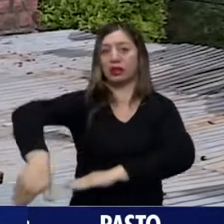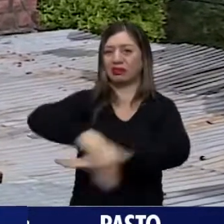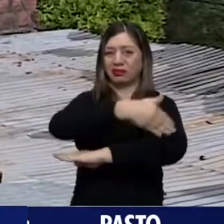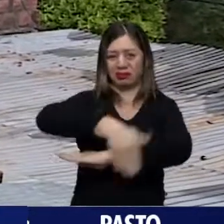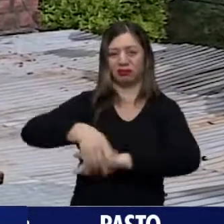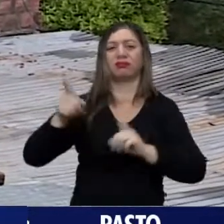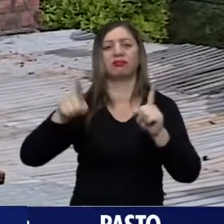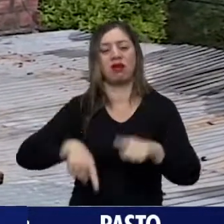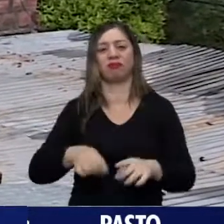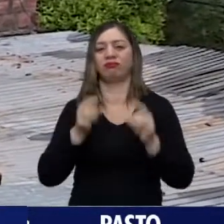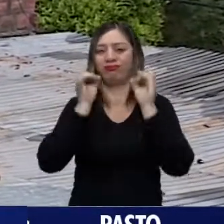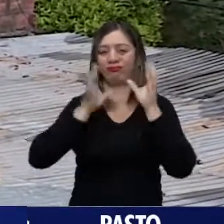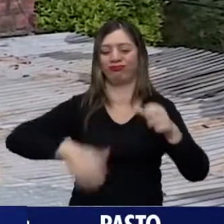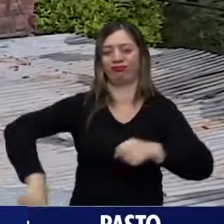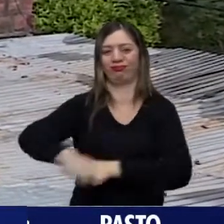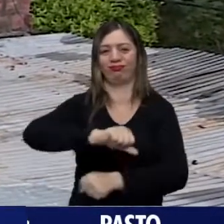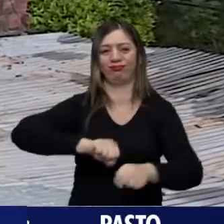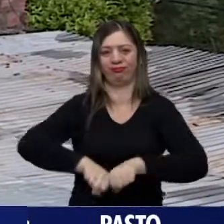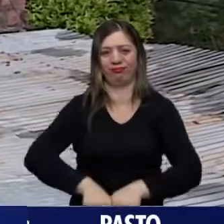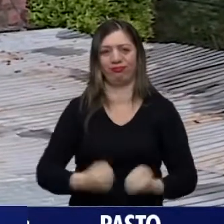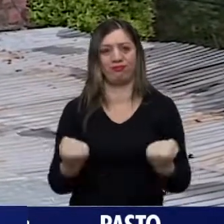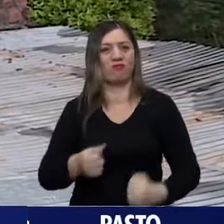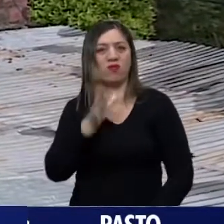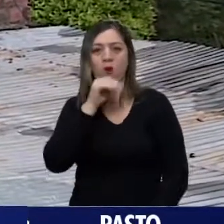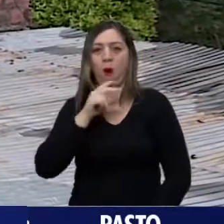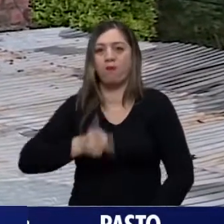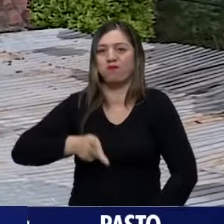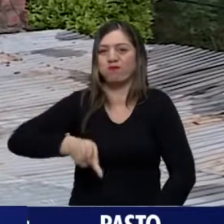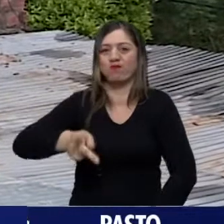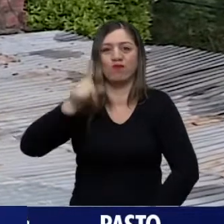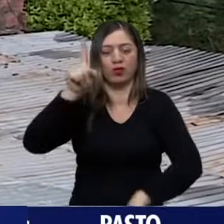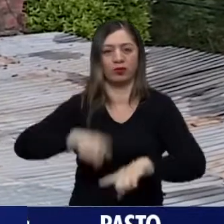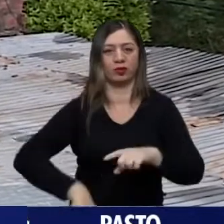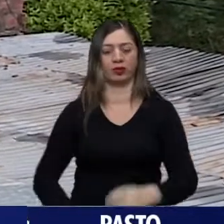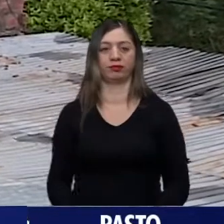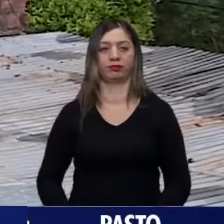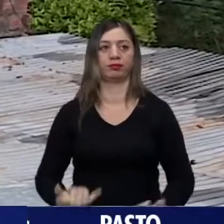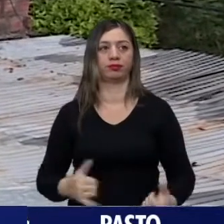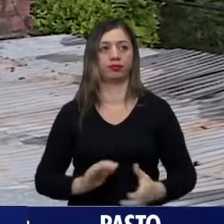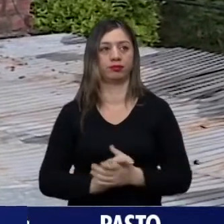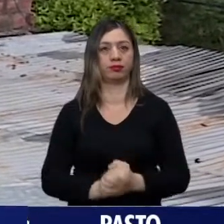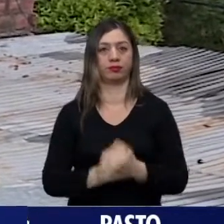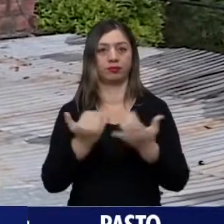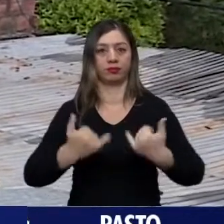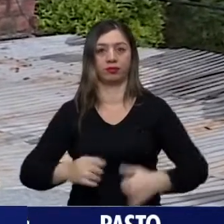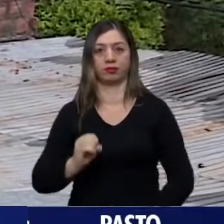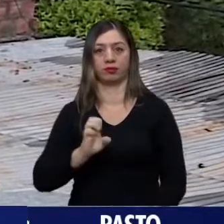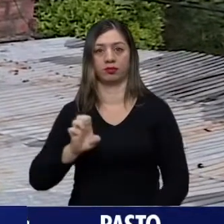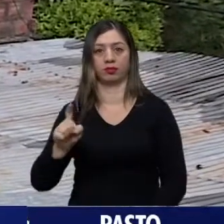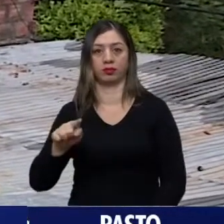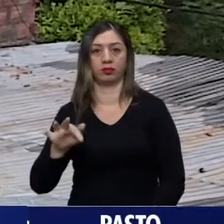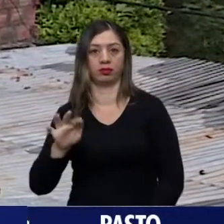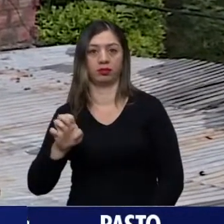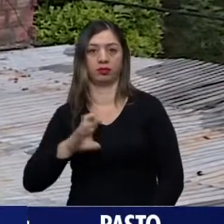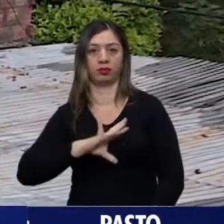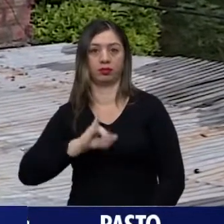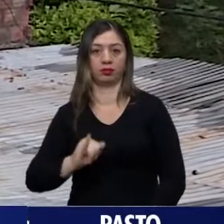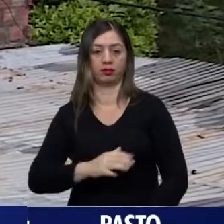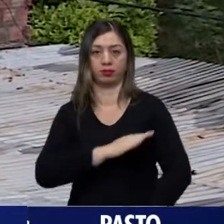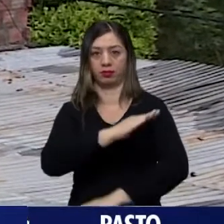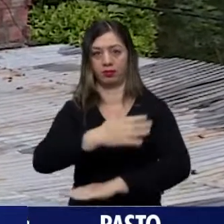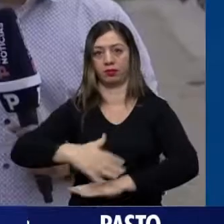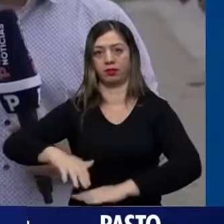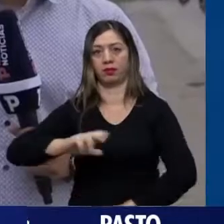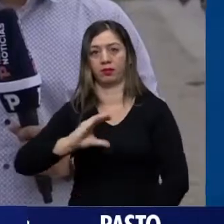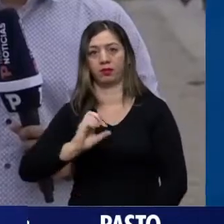están totalmente destruidas. No hay manera de pasar por esta zona. Yo me despido desde el oeste de Cali, desde acá, desde el sector